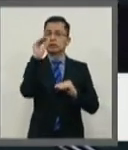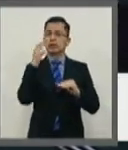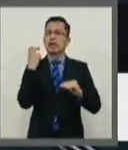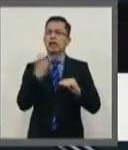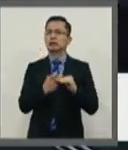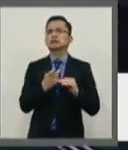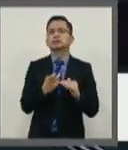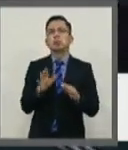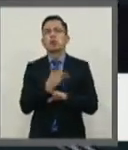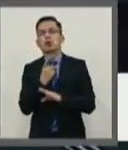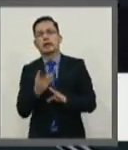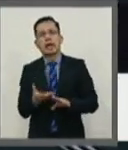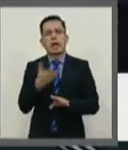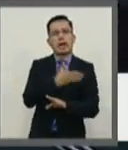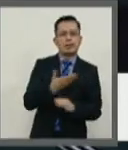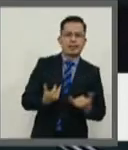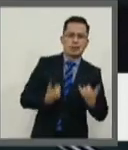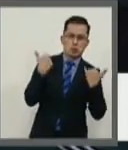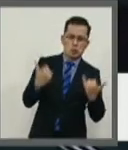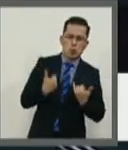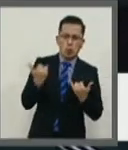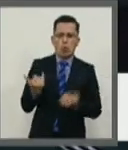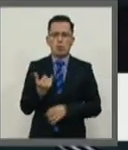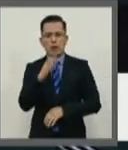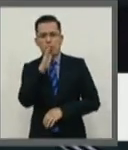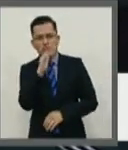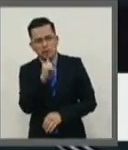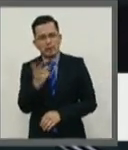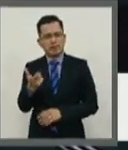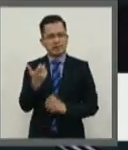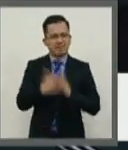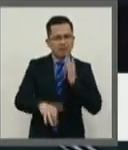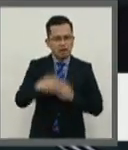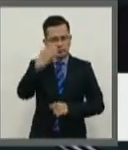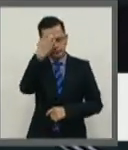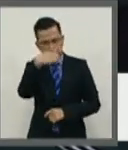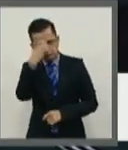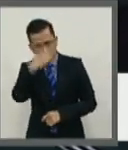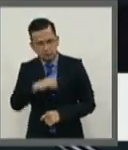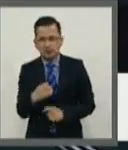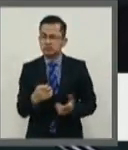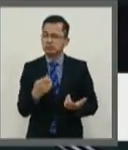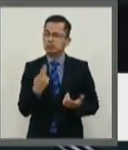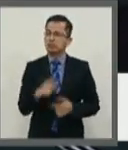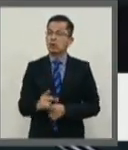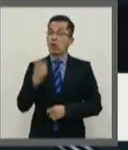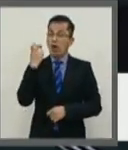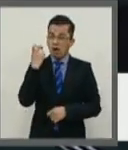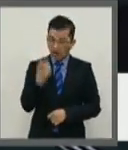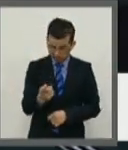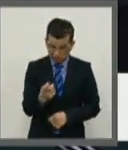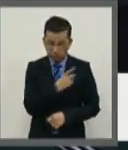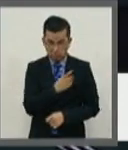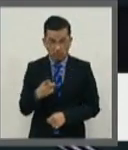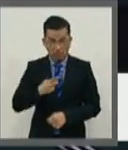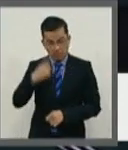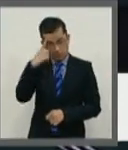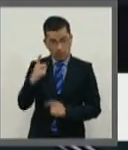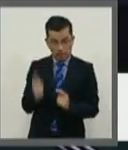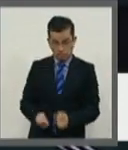la juventud como una imposibilidad por la falta de experiencia, pero eso no debe ser óbice para ejercer